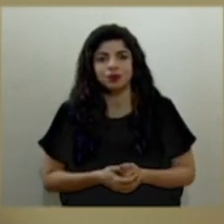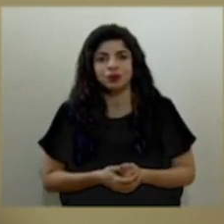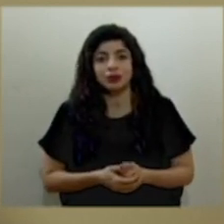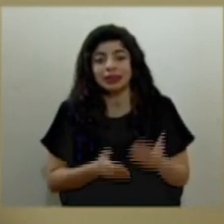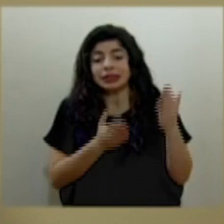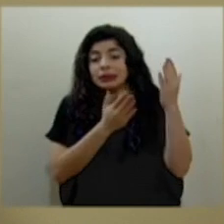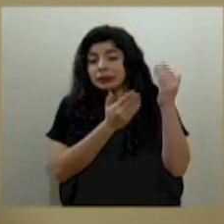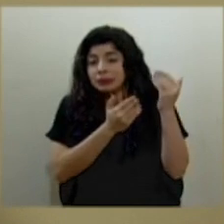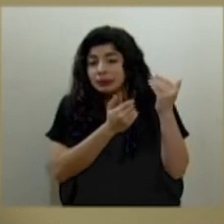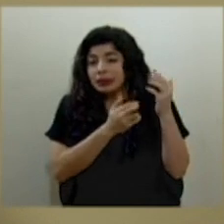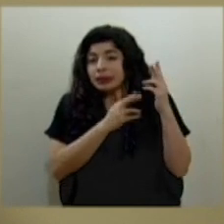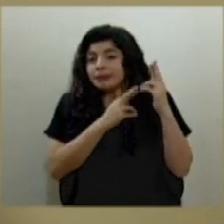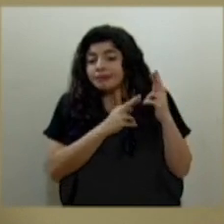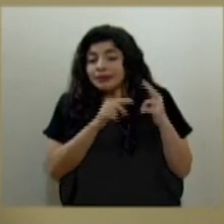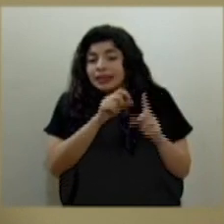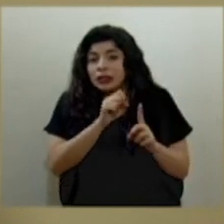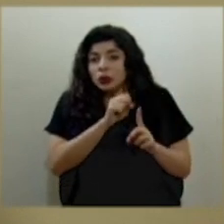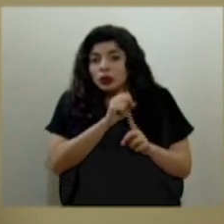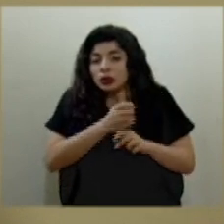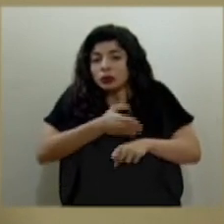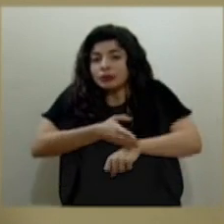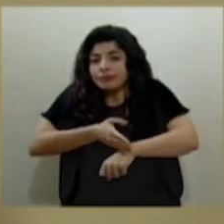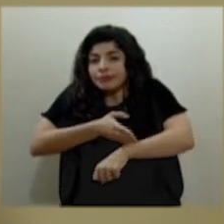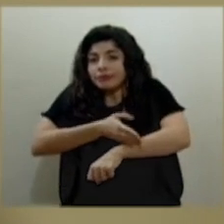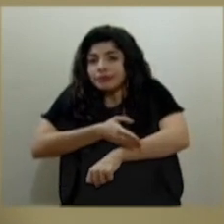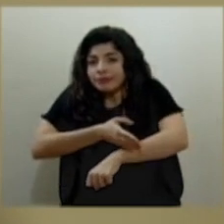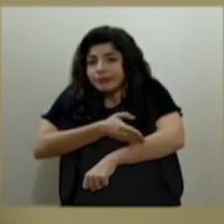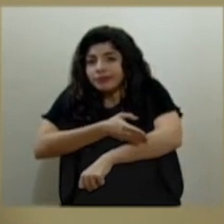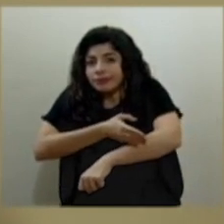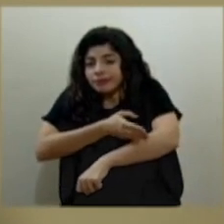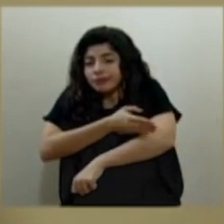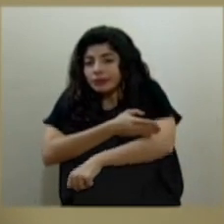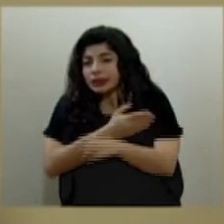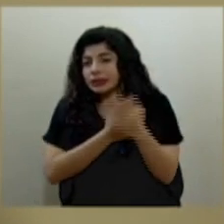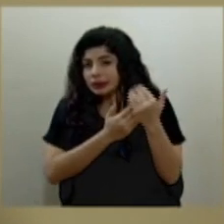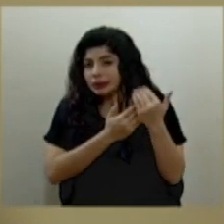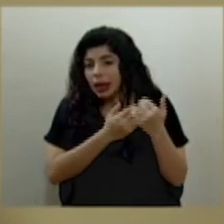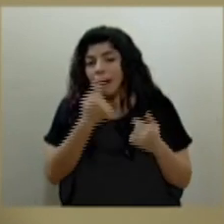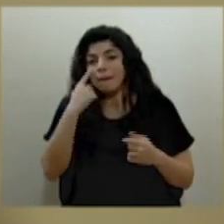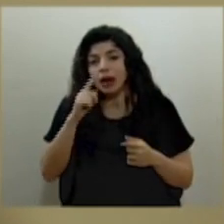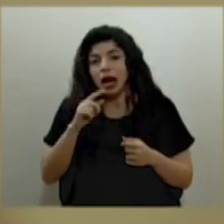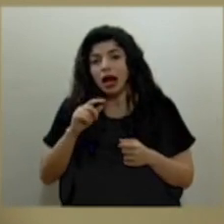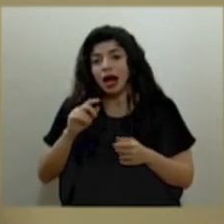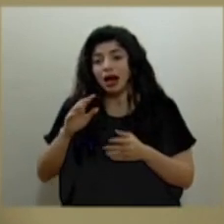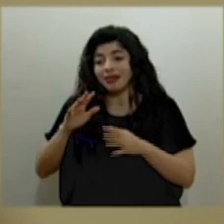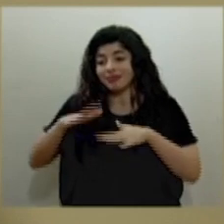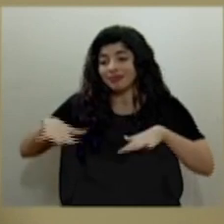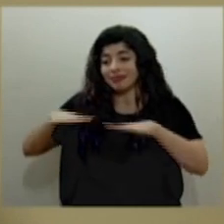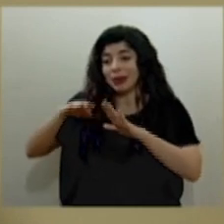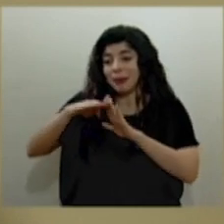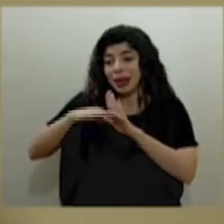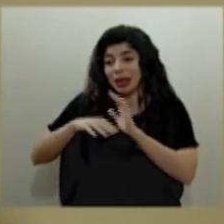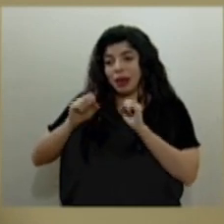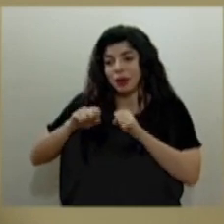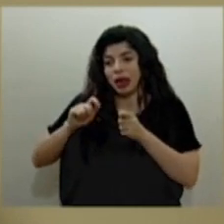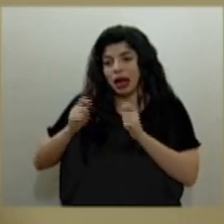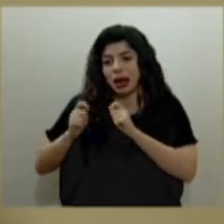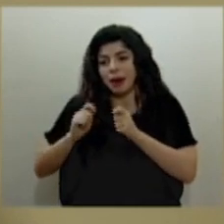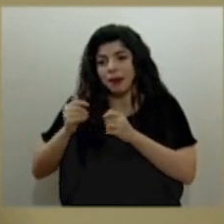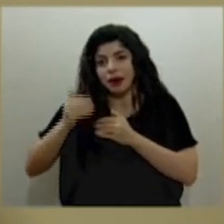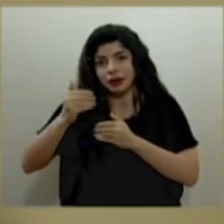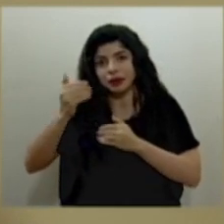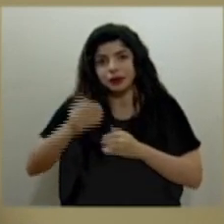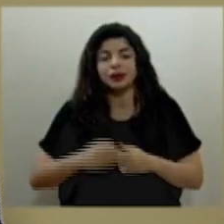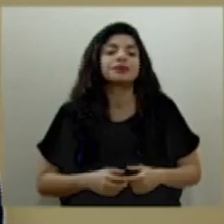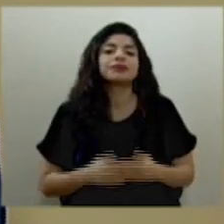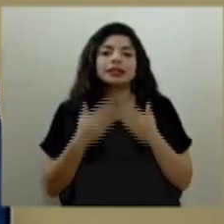y esperemos que, pues obviamente, la situación vaya mejorando paulatinamente para poder ir cambiando la configuración de las medidas en los días